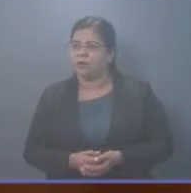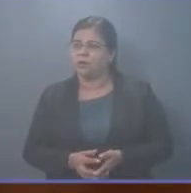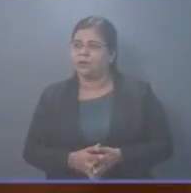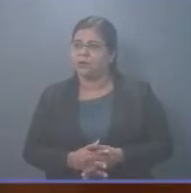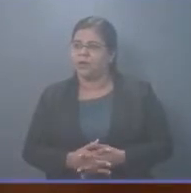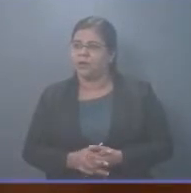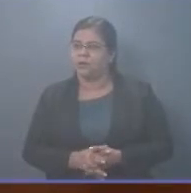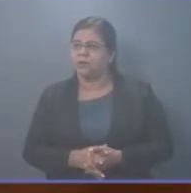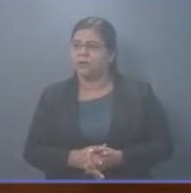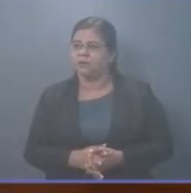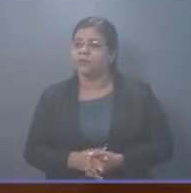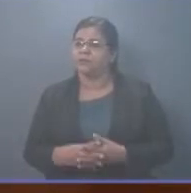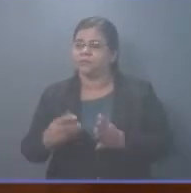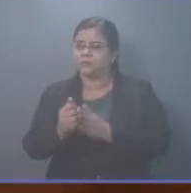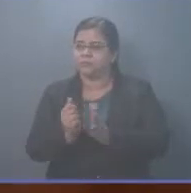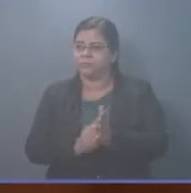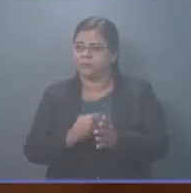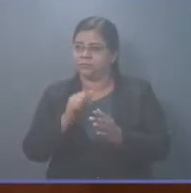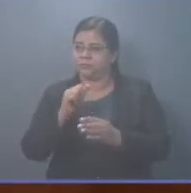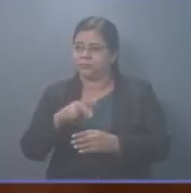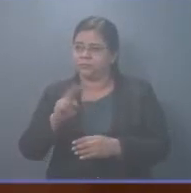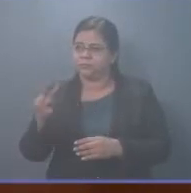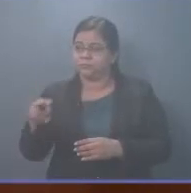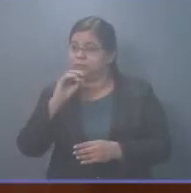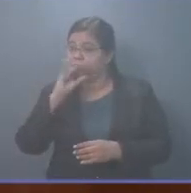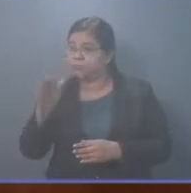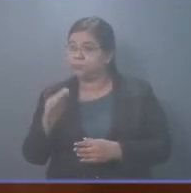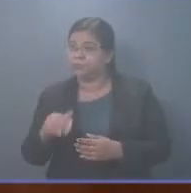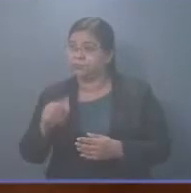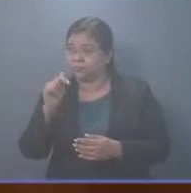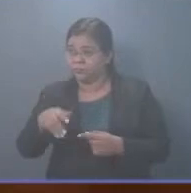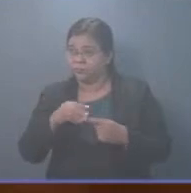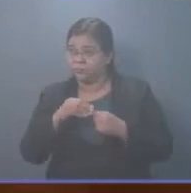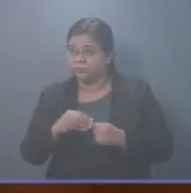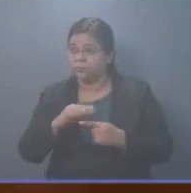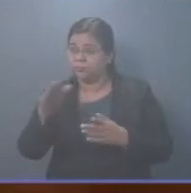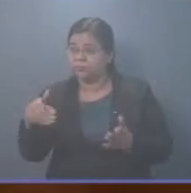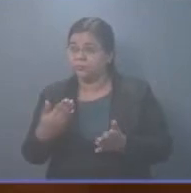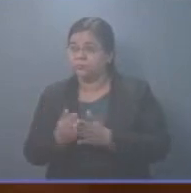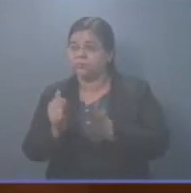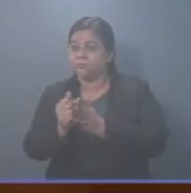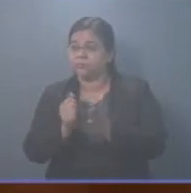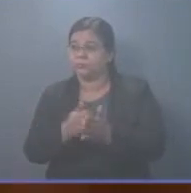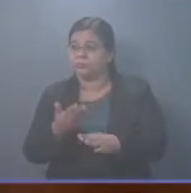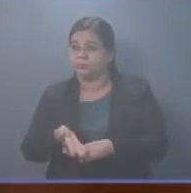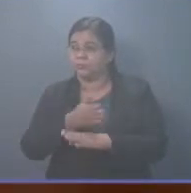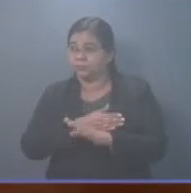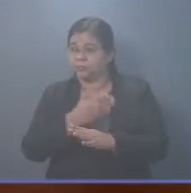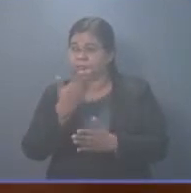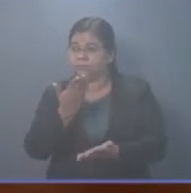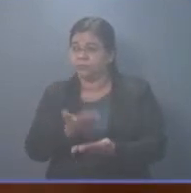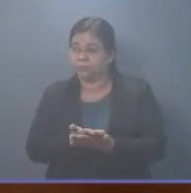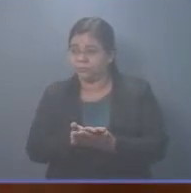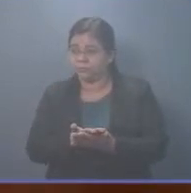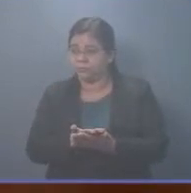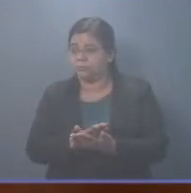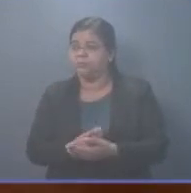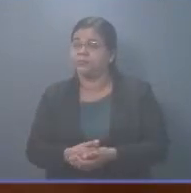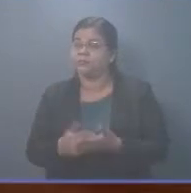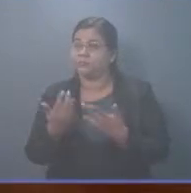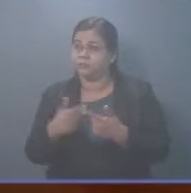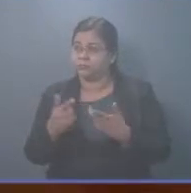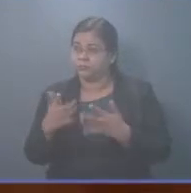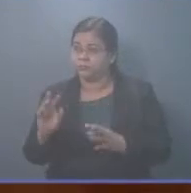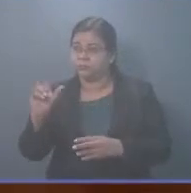Acceso al crédito, artículo 22. Sobre este particular es similar al artículo anterior. Ellos proponen que se incorpore un